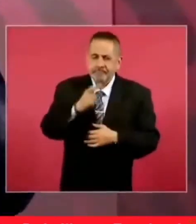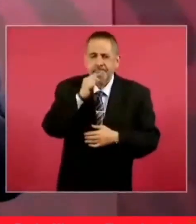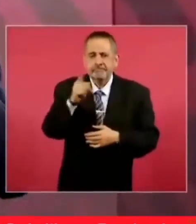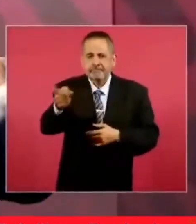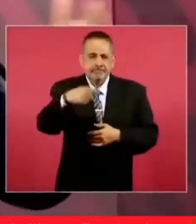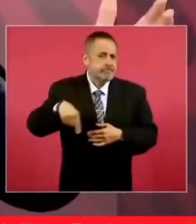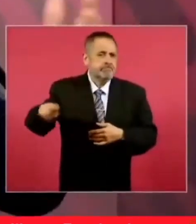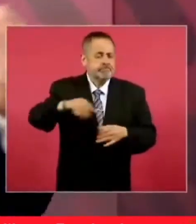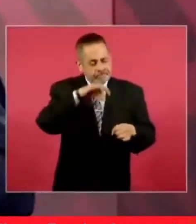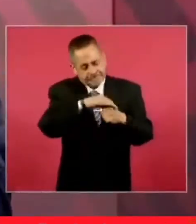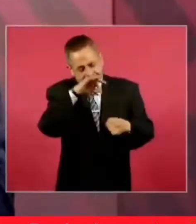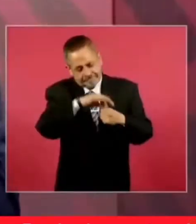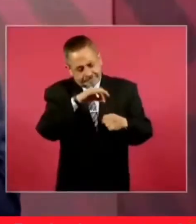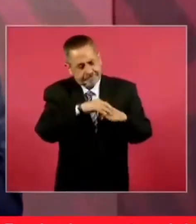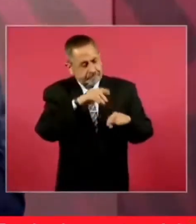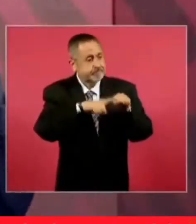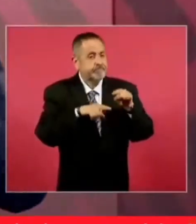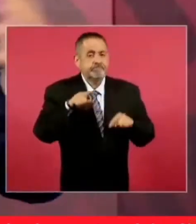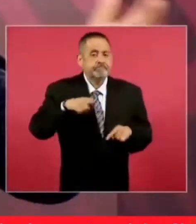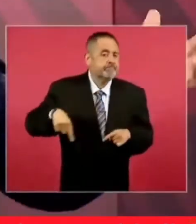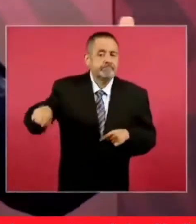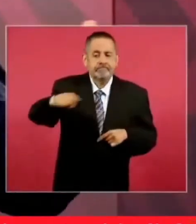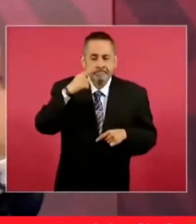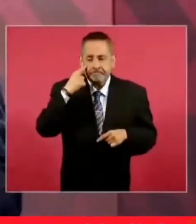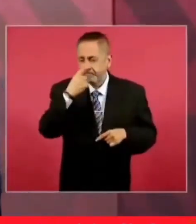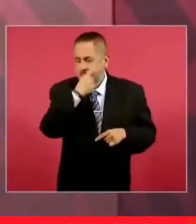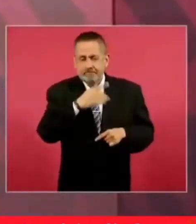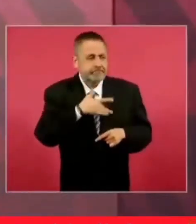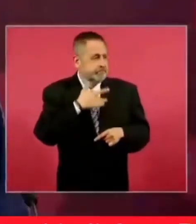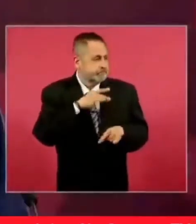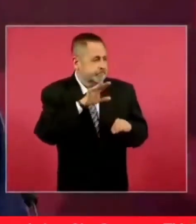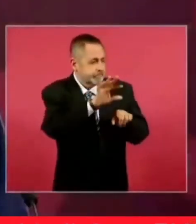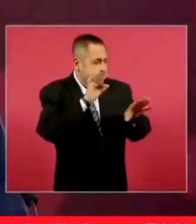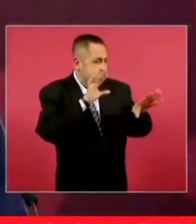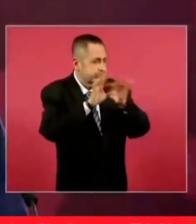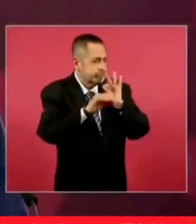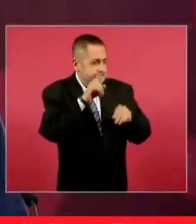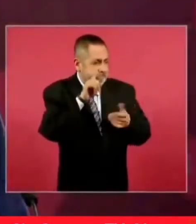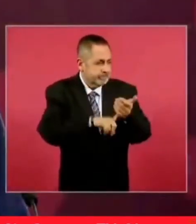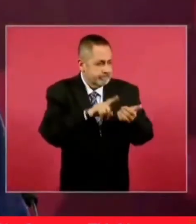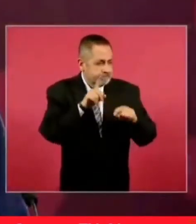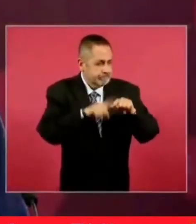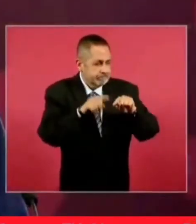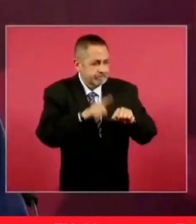para reformar, para purificar el Poder Judicial.